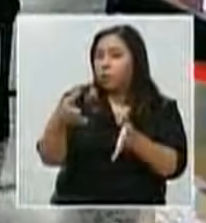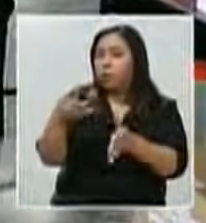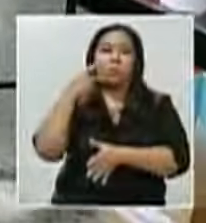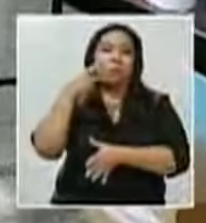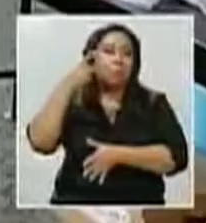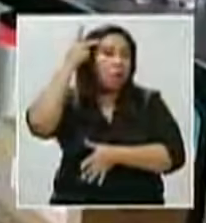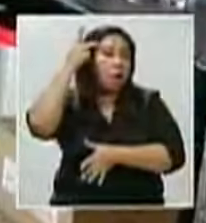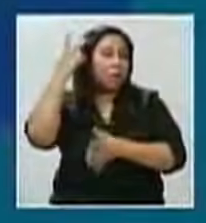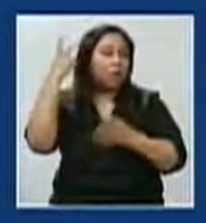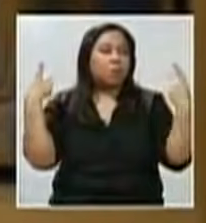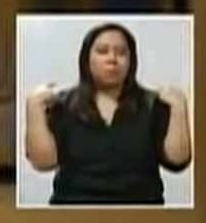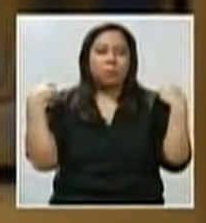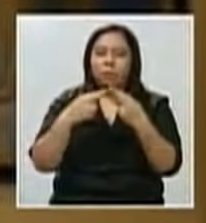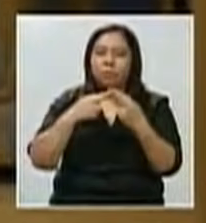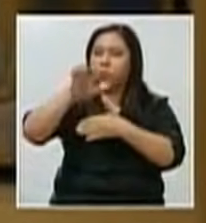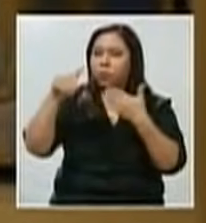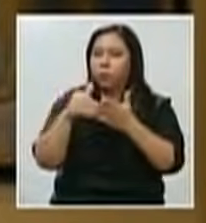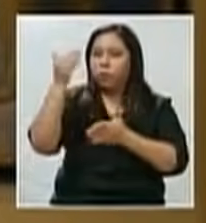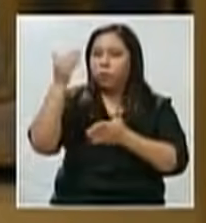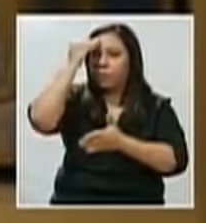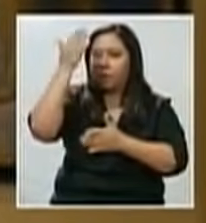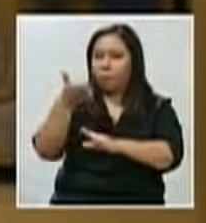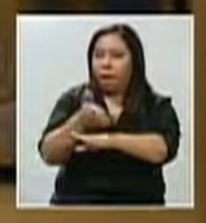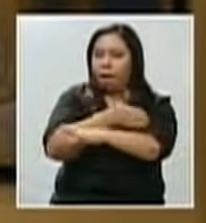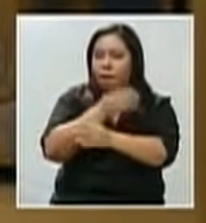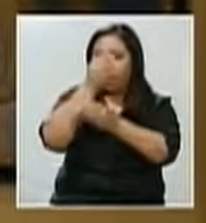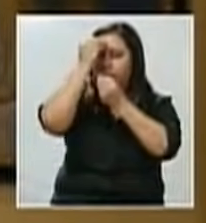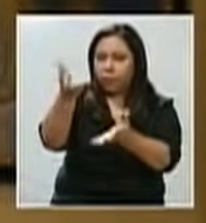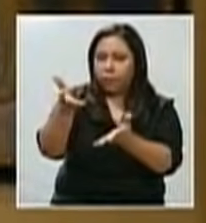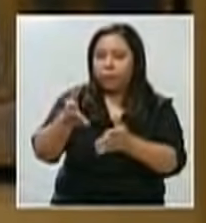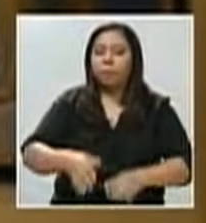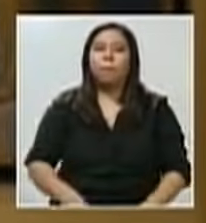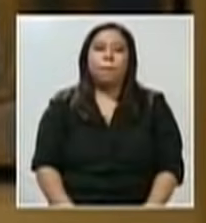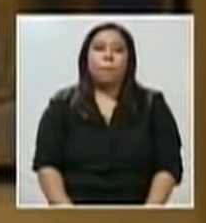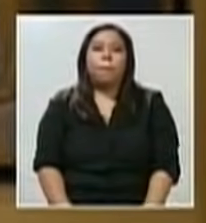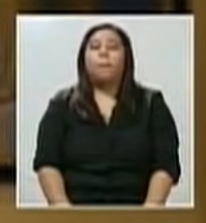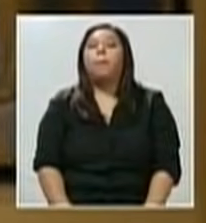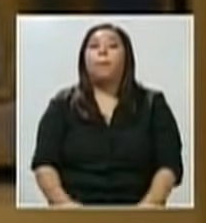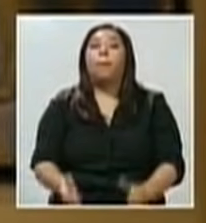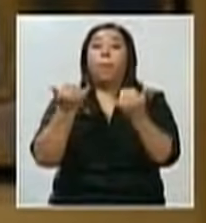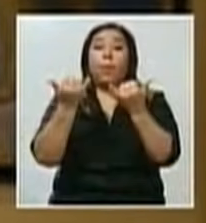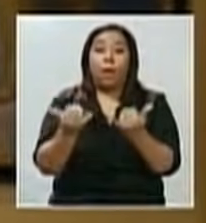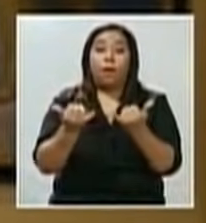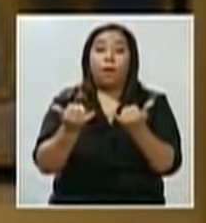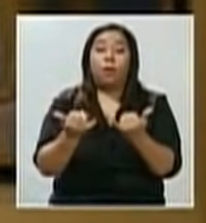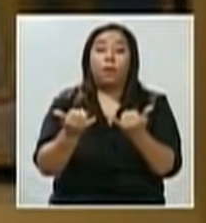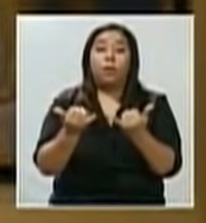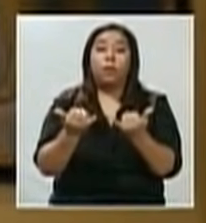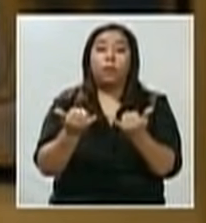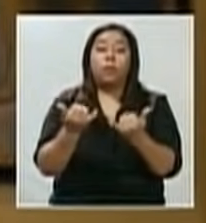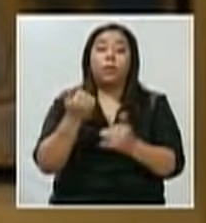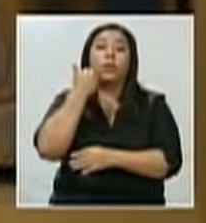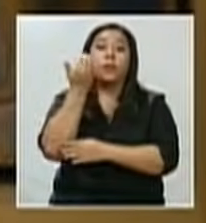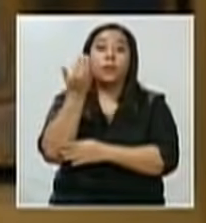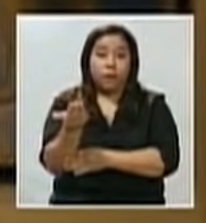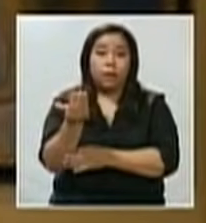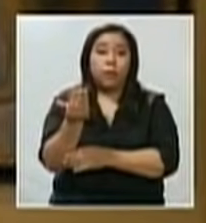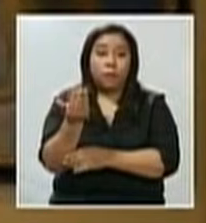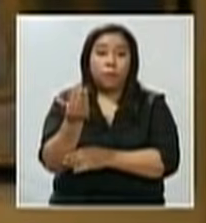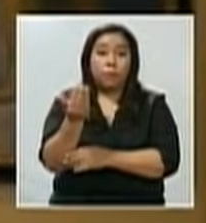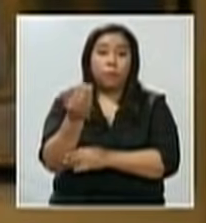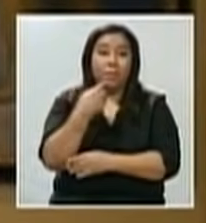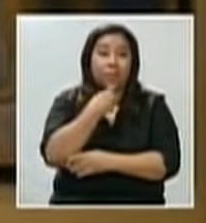la decisión. De igual forma, es oportuno comunicarles que la unidad de epidemiología